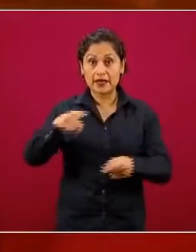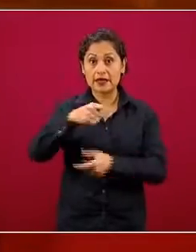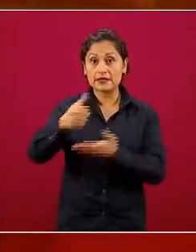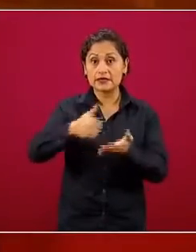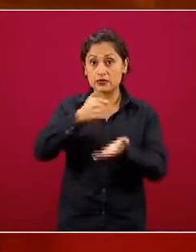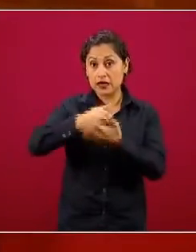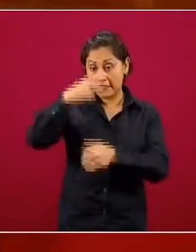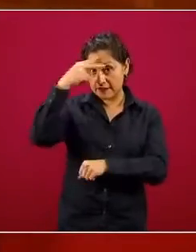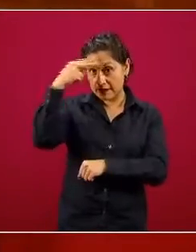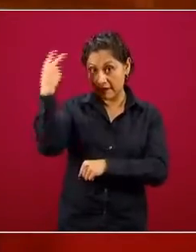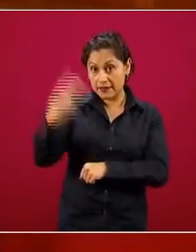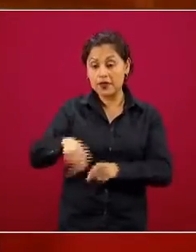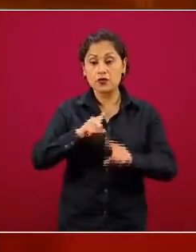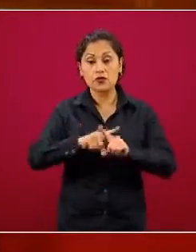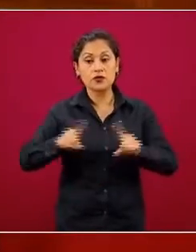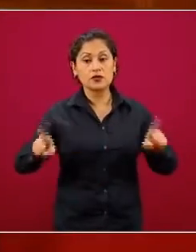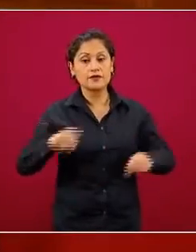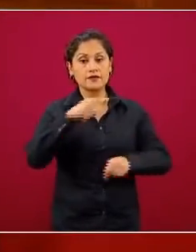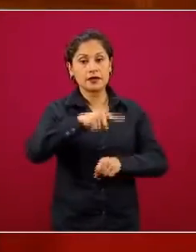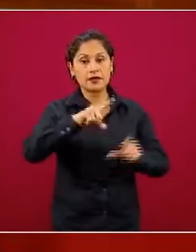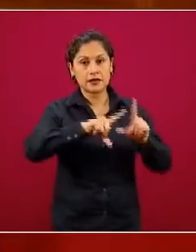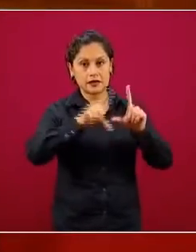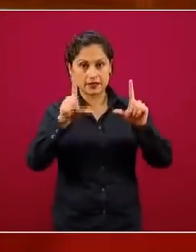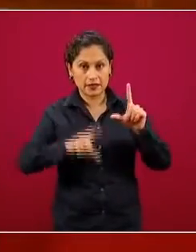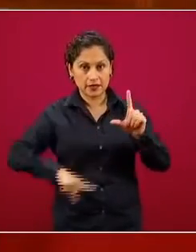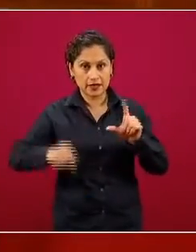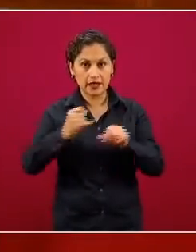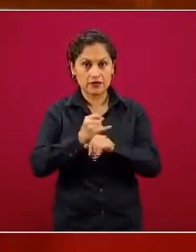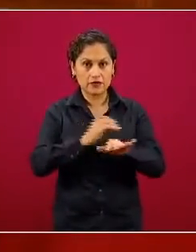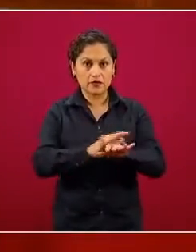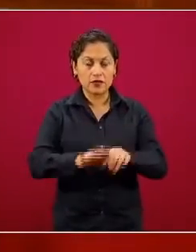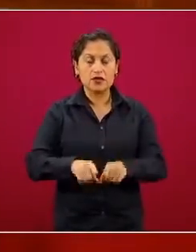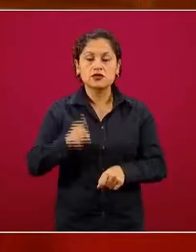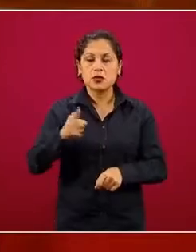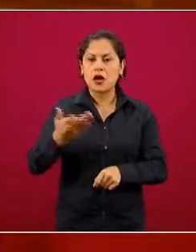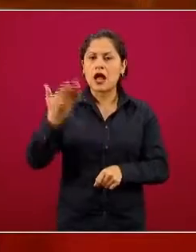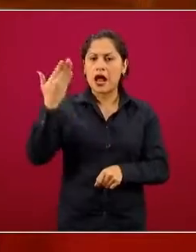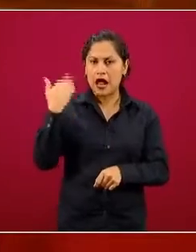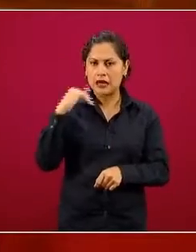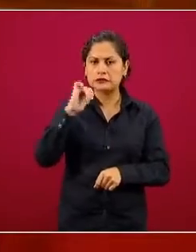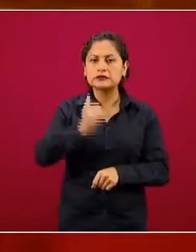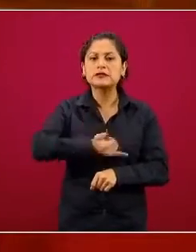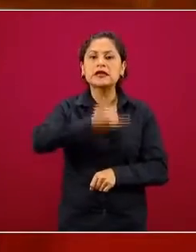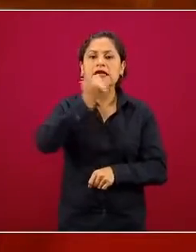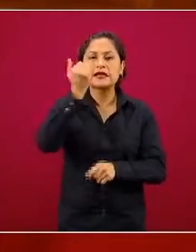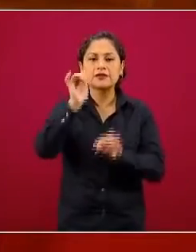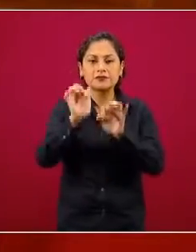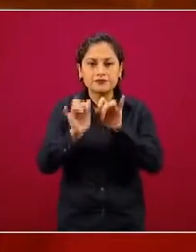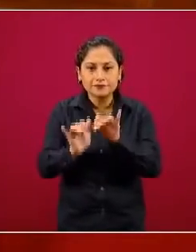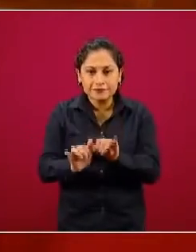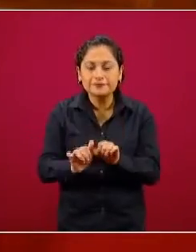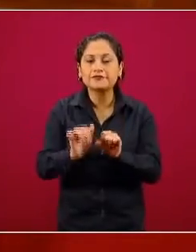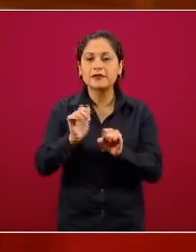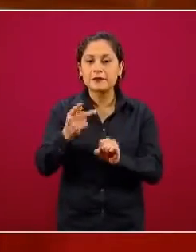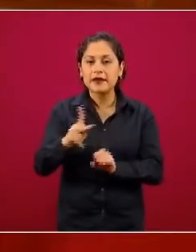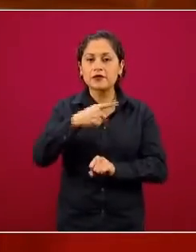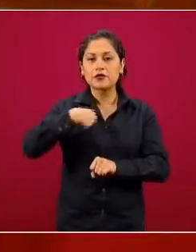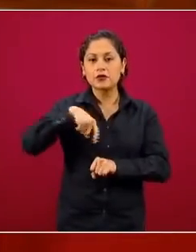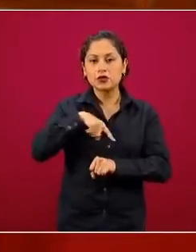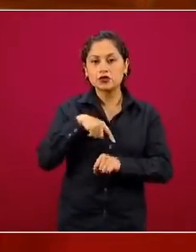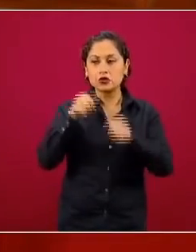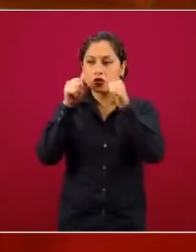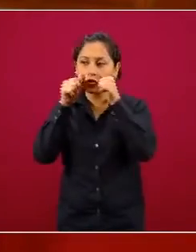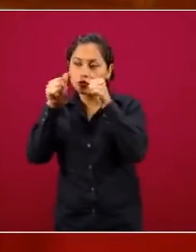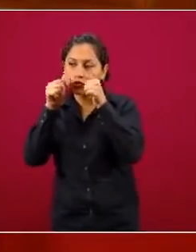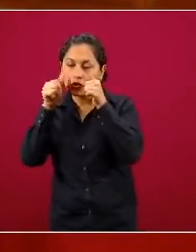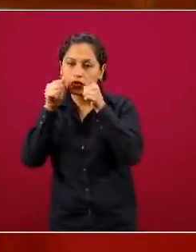federal. Salvo una ocasión que hubo por ahí un error de dedo, en los que seguimos las conferencias también de la Fuente Capitalina, que estamos ahí a